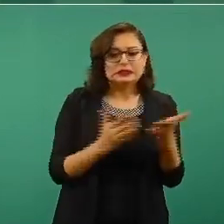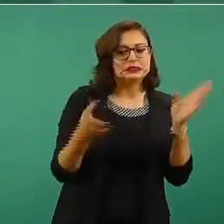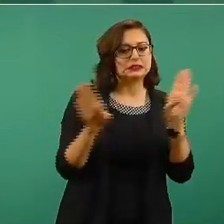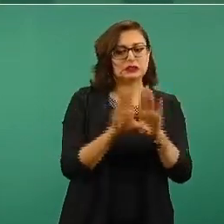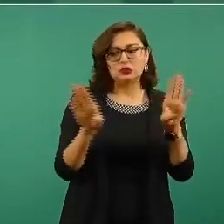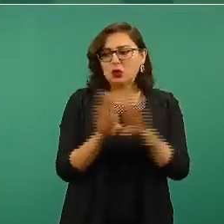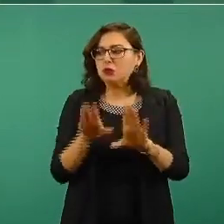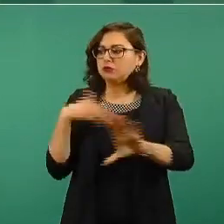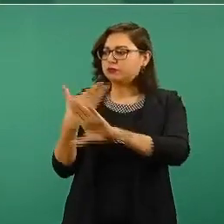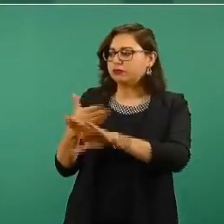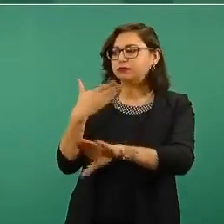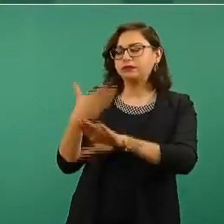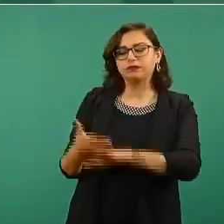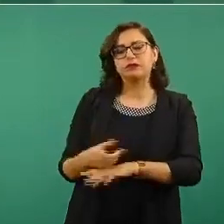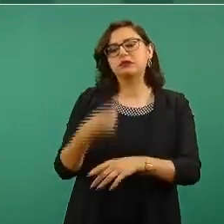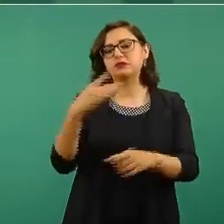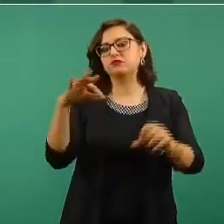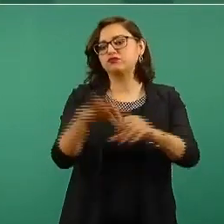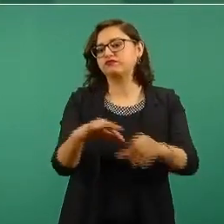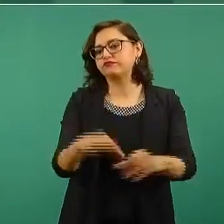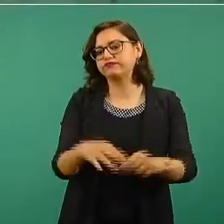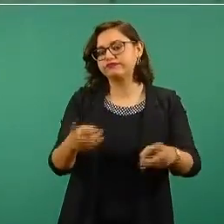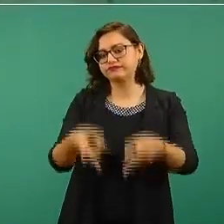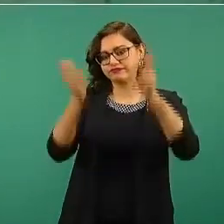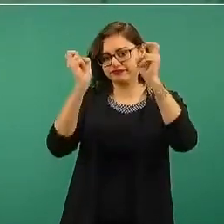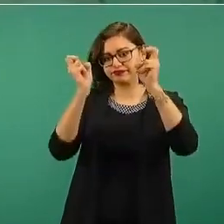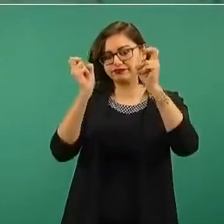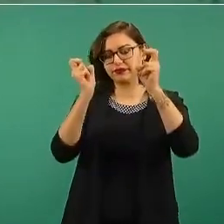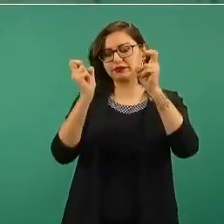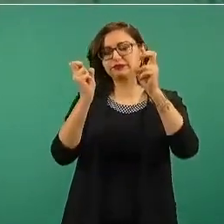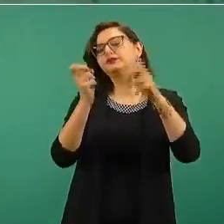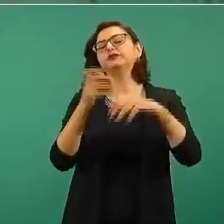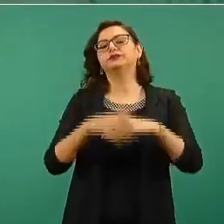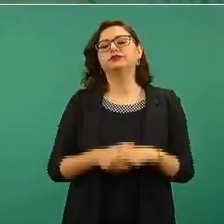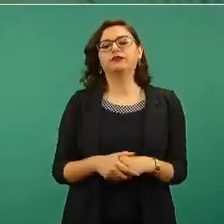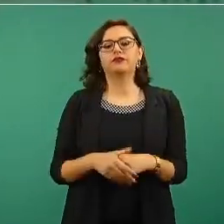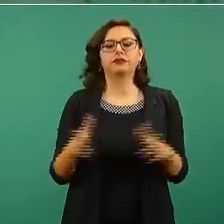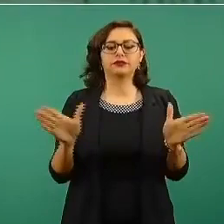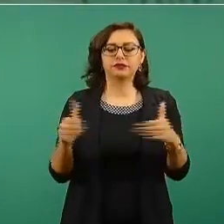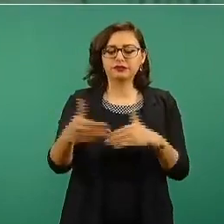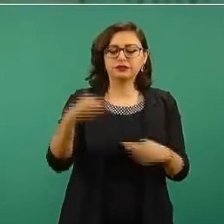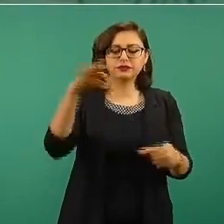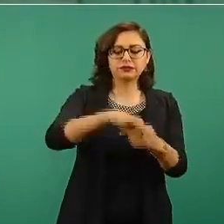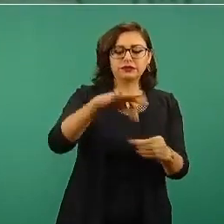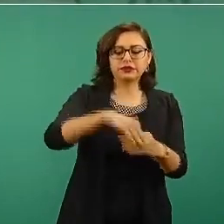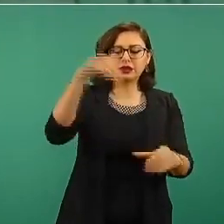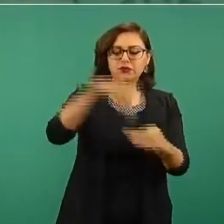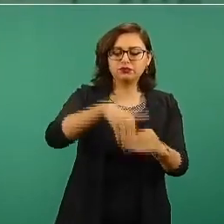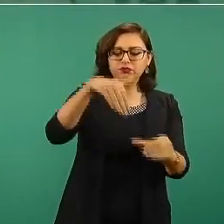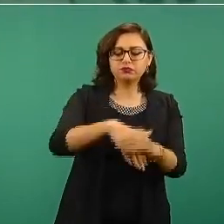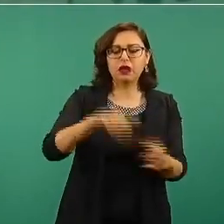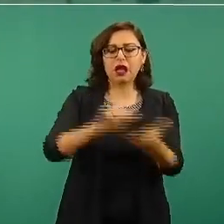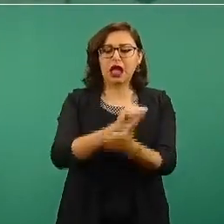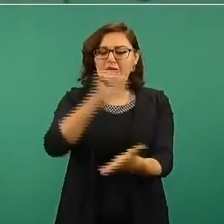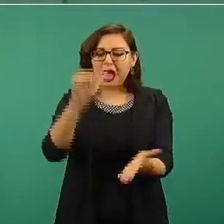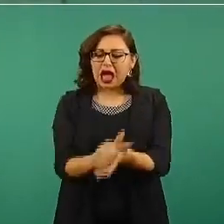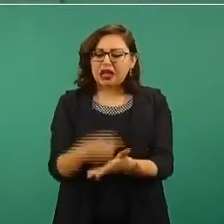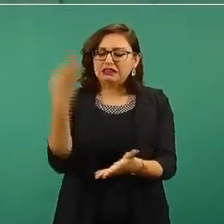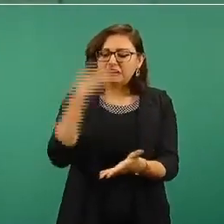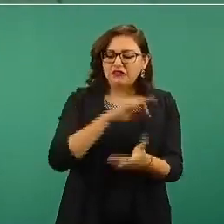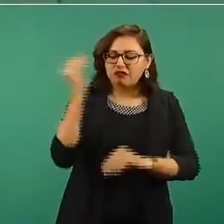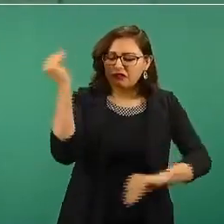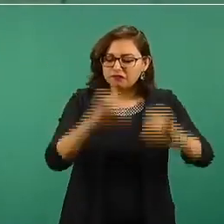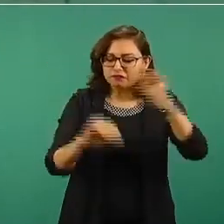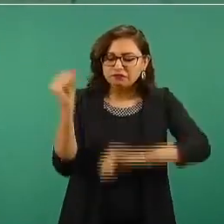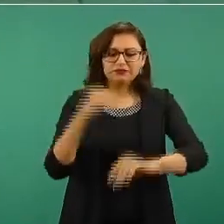para robarse la elección, o sea, rellenar urnas, falsificar actas,